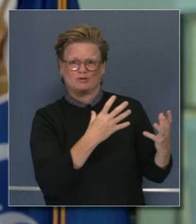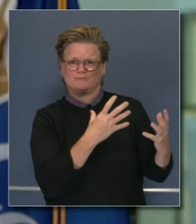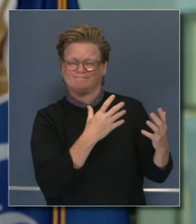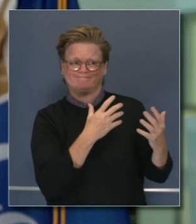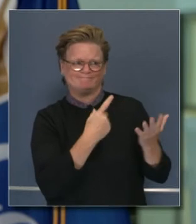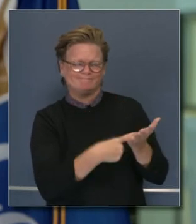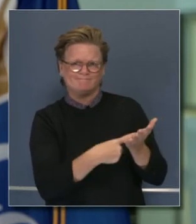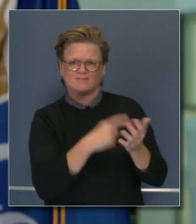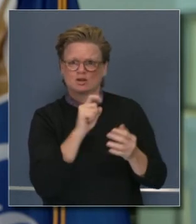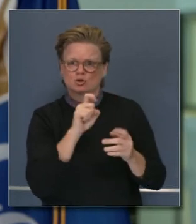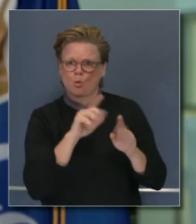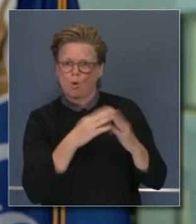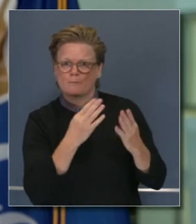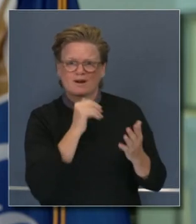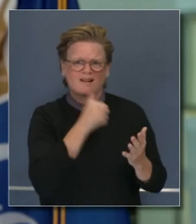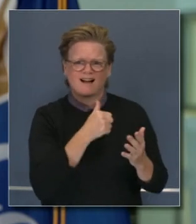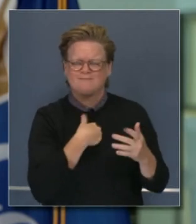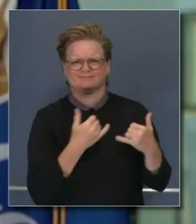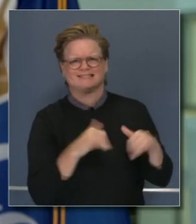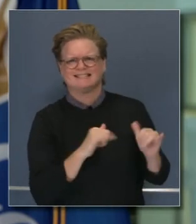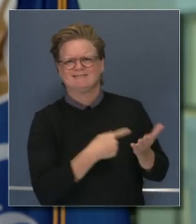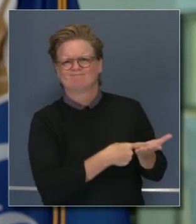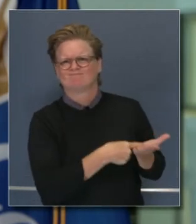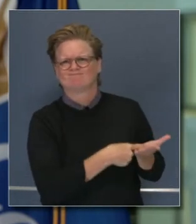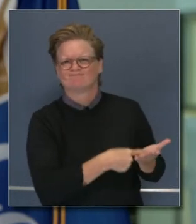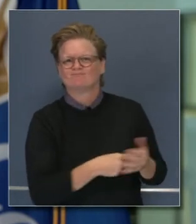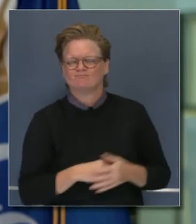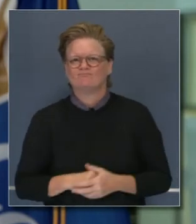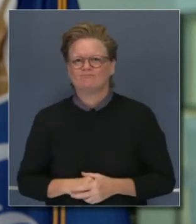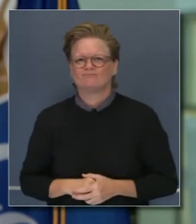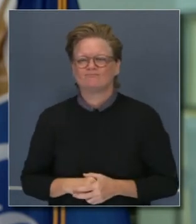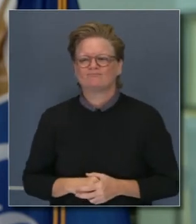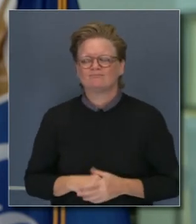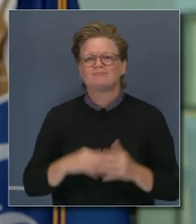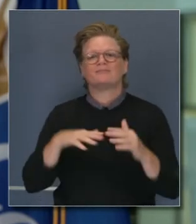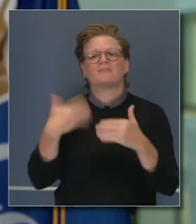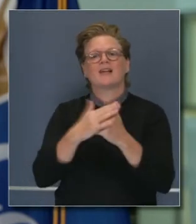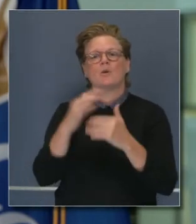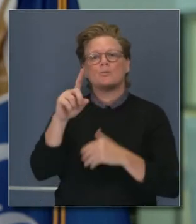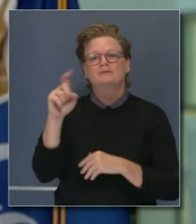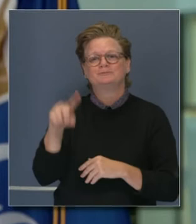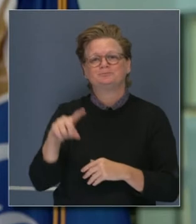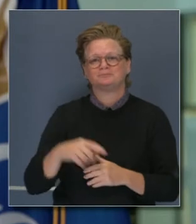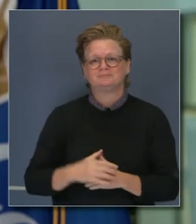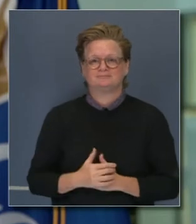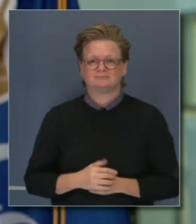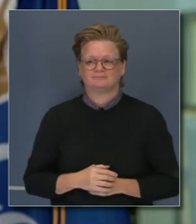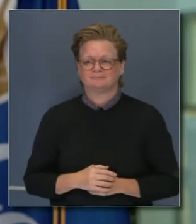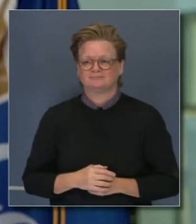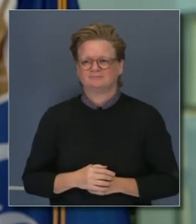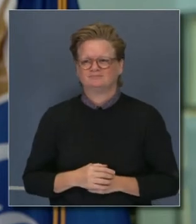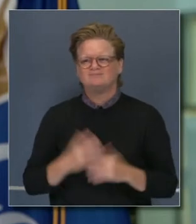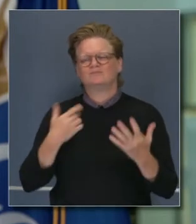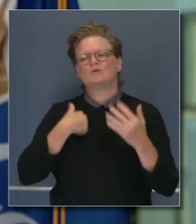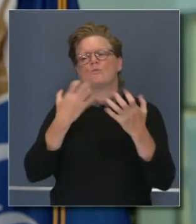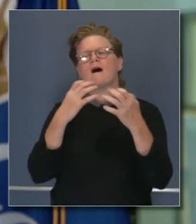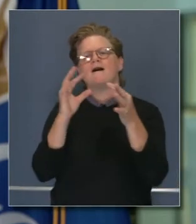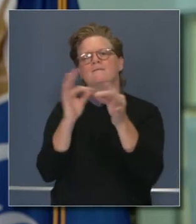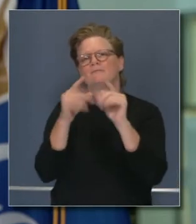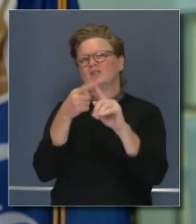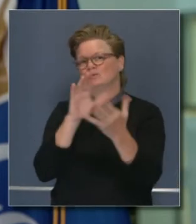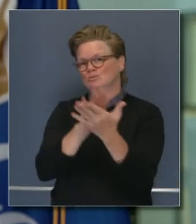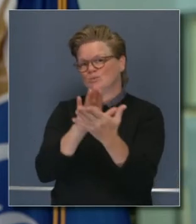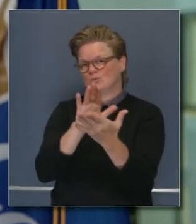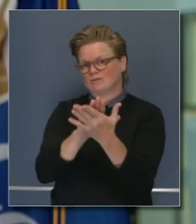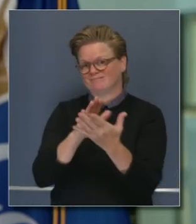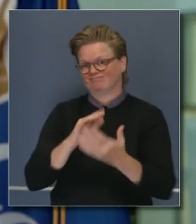decisiones? ¿Qué tal, gobernador? Habla Kim de Madeira. Nos gustaría saber